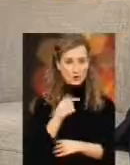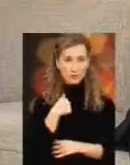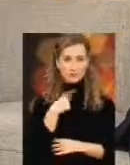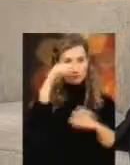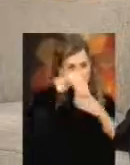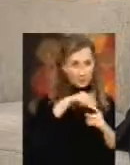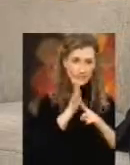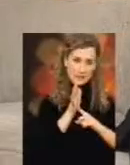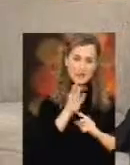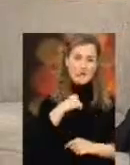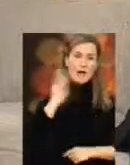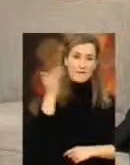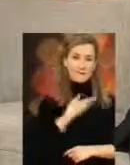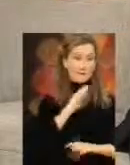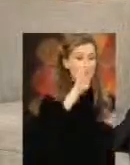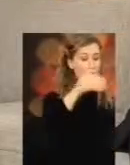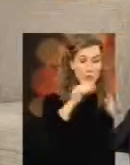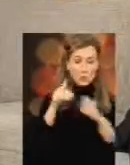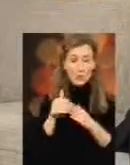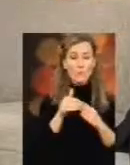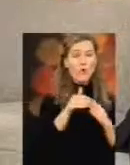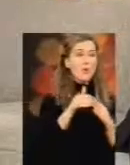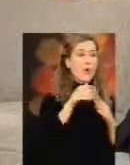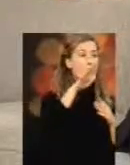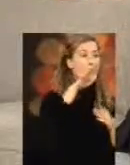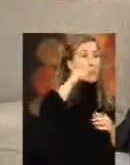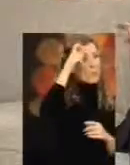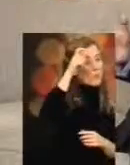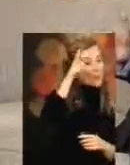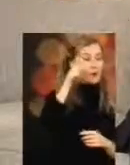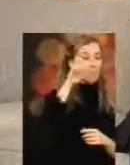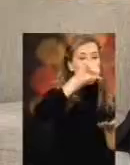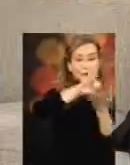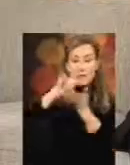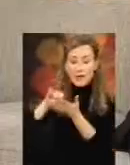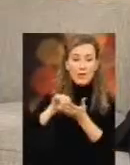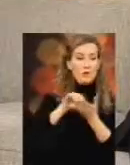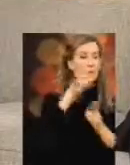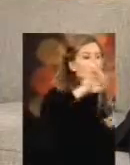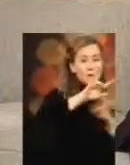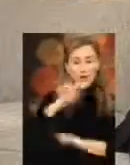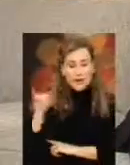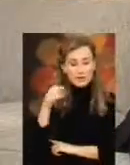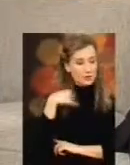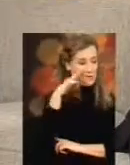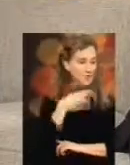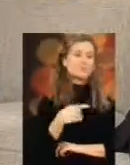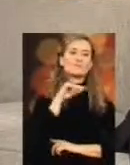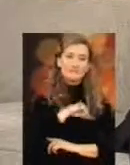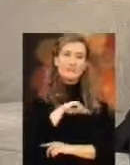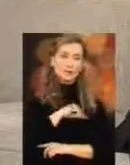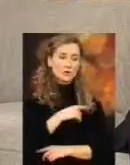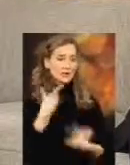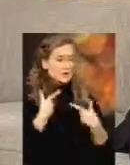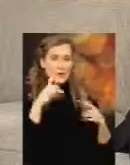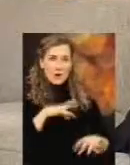ajeno. Cuando algún sector, cuando algún grupo, cuando alguna localidad tiene algún problema, yo lo siento y